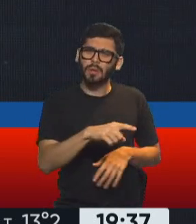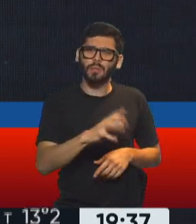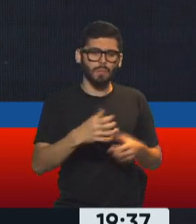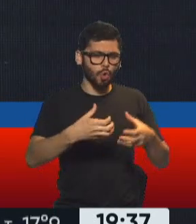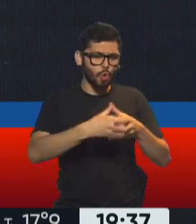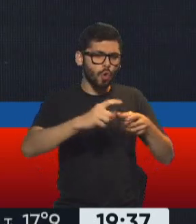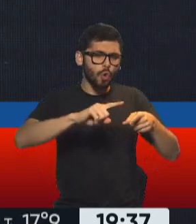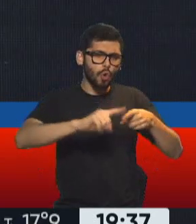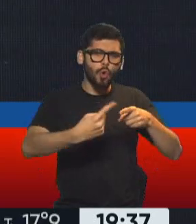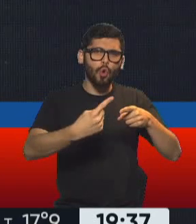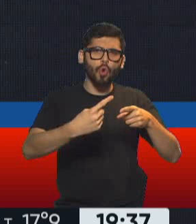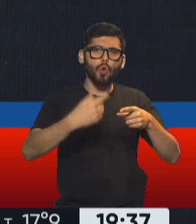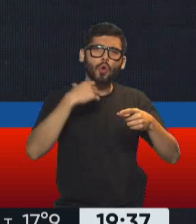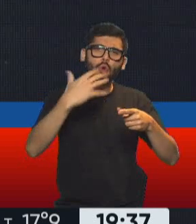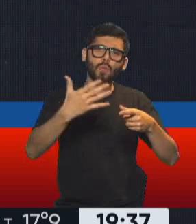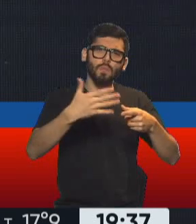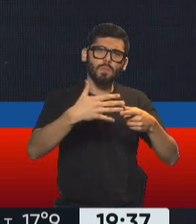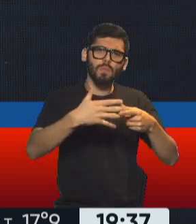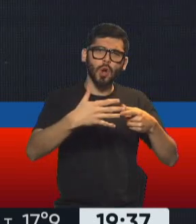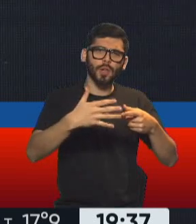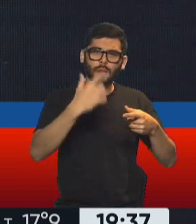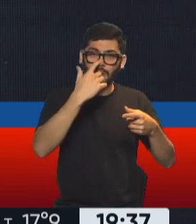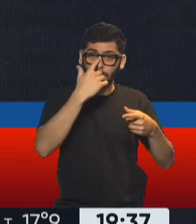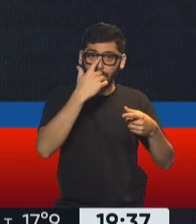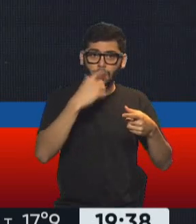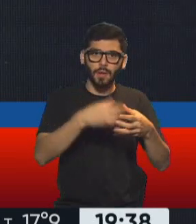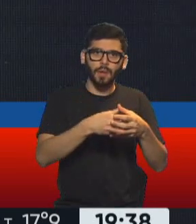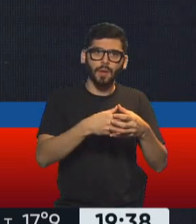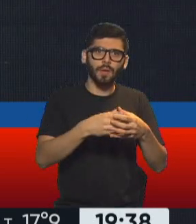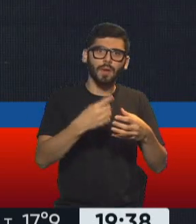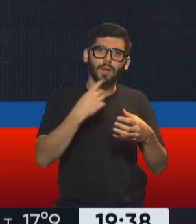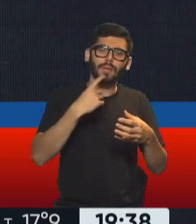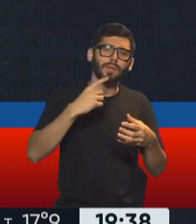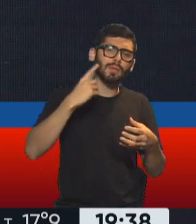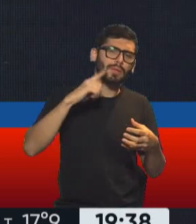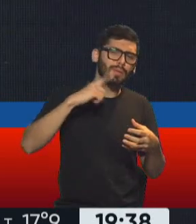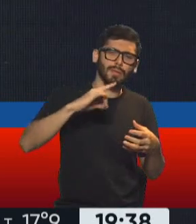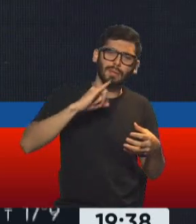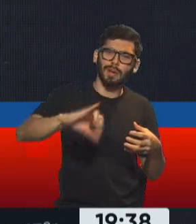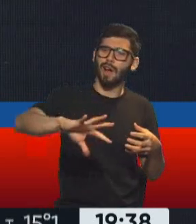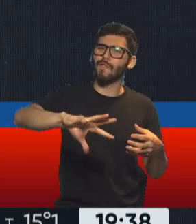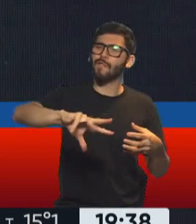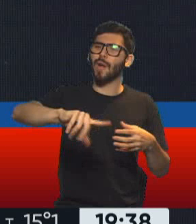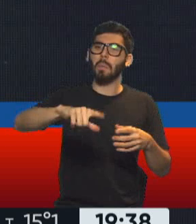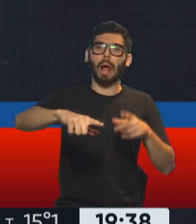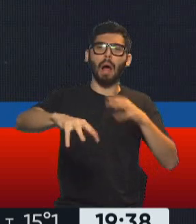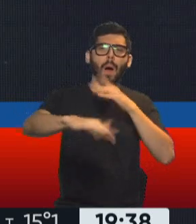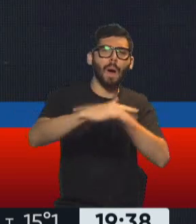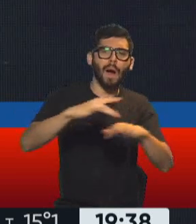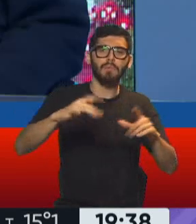partidos políticos, independientemente de quién fuere, ponen el ojo más en lo que pueda pasar como fraude para instalarlo como mensaje en la opinión pública que lo que pueden hacer